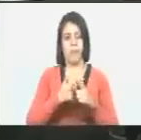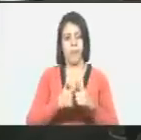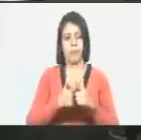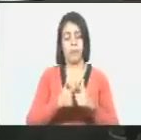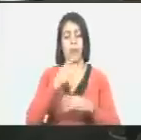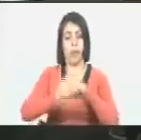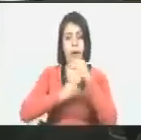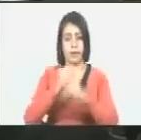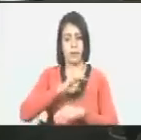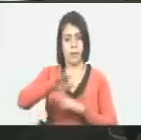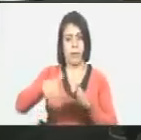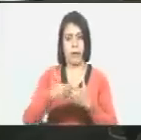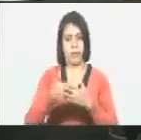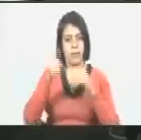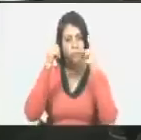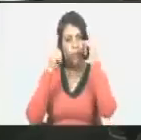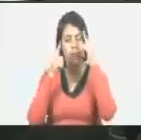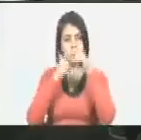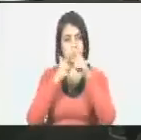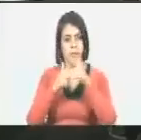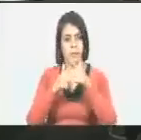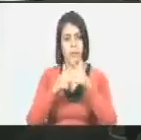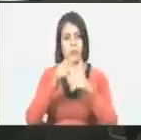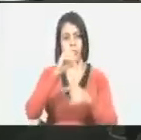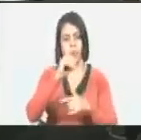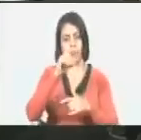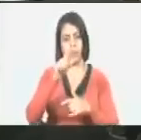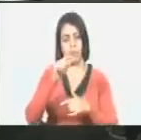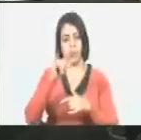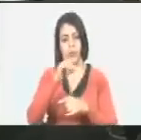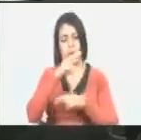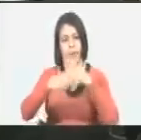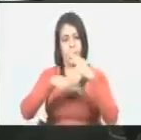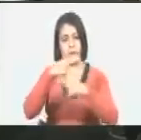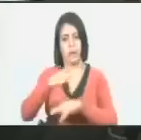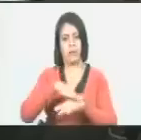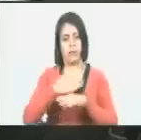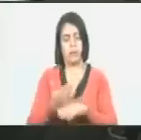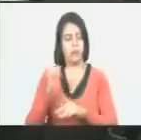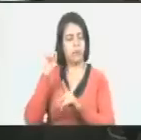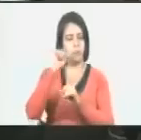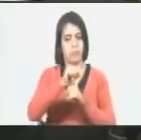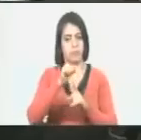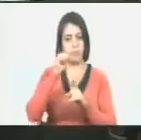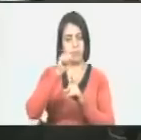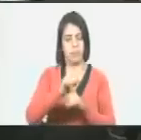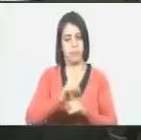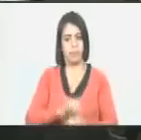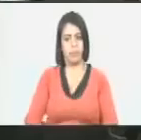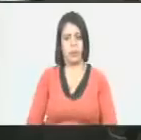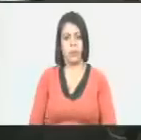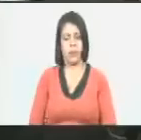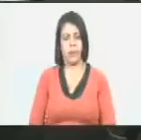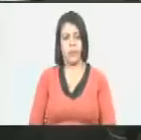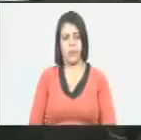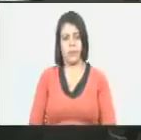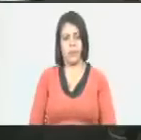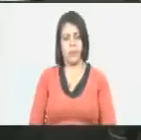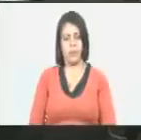como hacemos con el comandante Otaiza, mantener su legado, mantener su lucha y, por